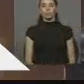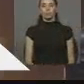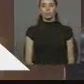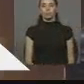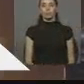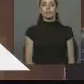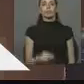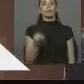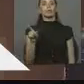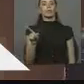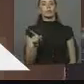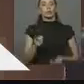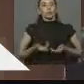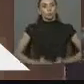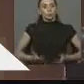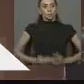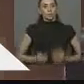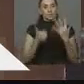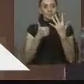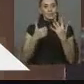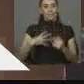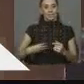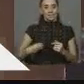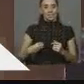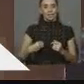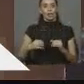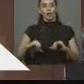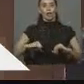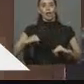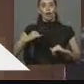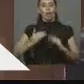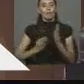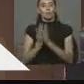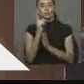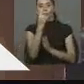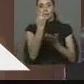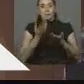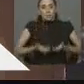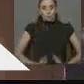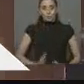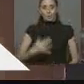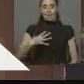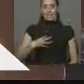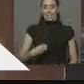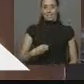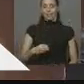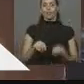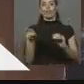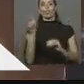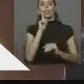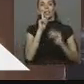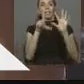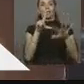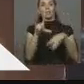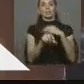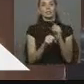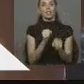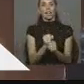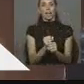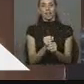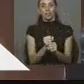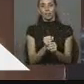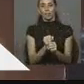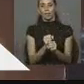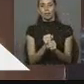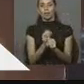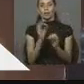tener 6 hijos porque empezó temprano. Su primer hijo lo tuvo a los 17 años de edad, cuando recién